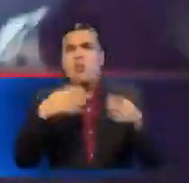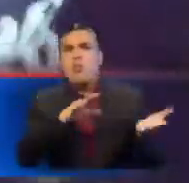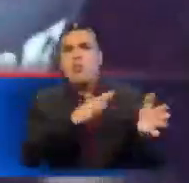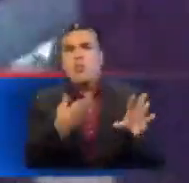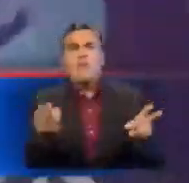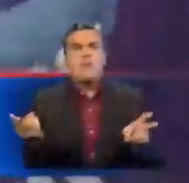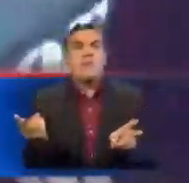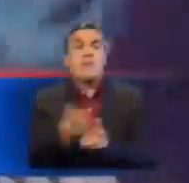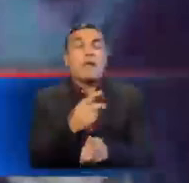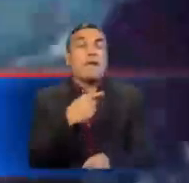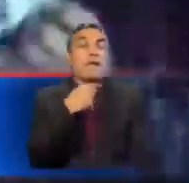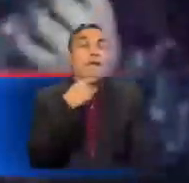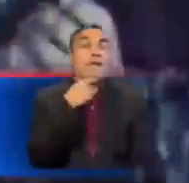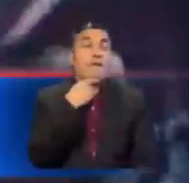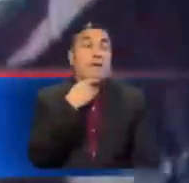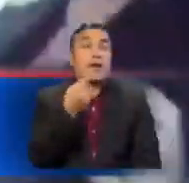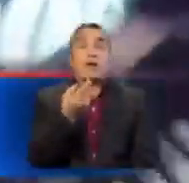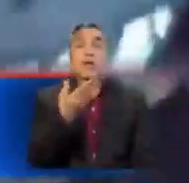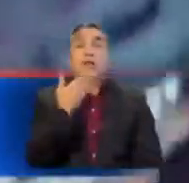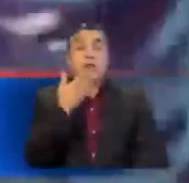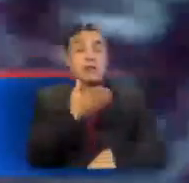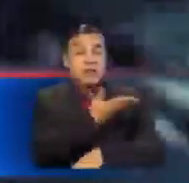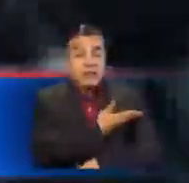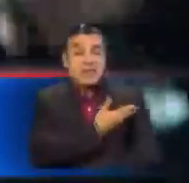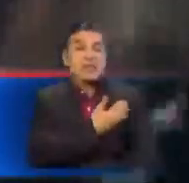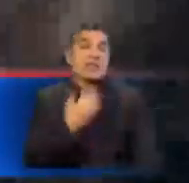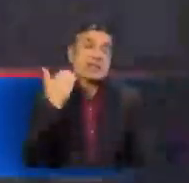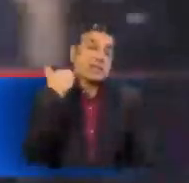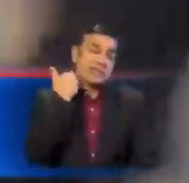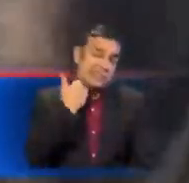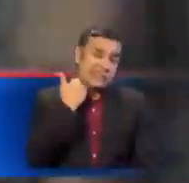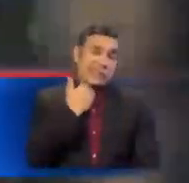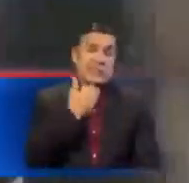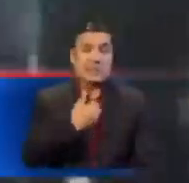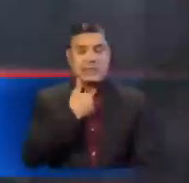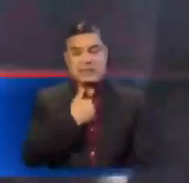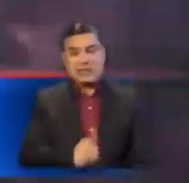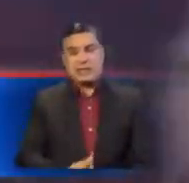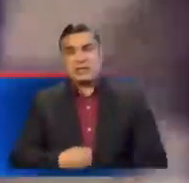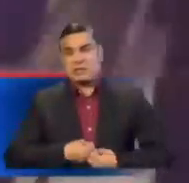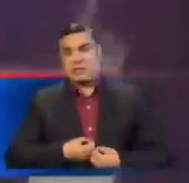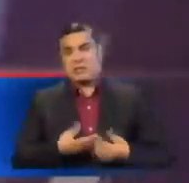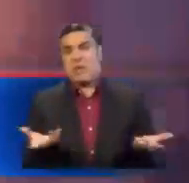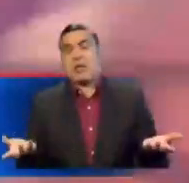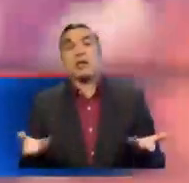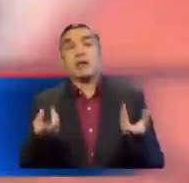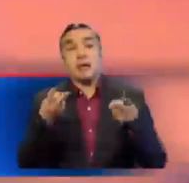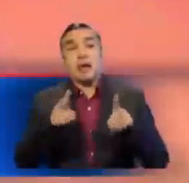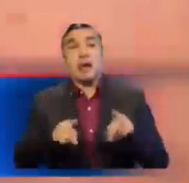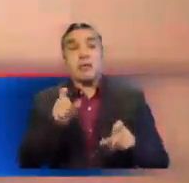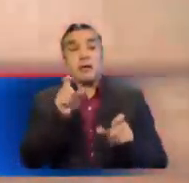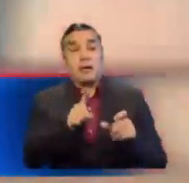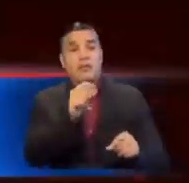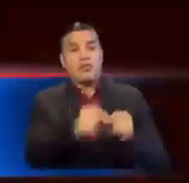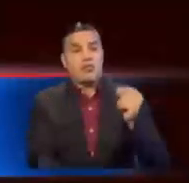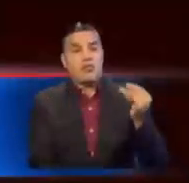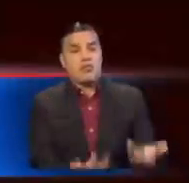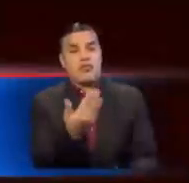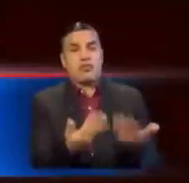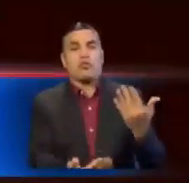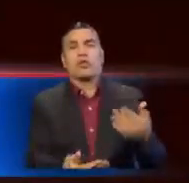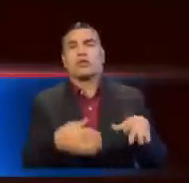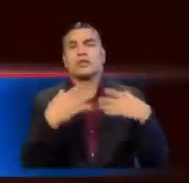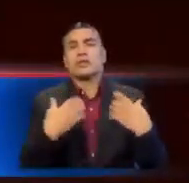forma más cruel, descuartizando, decapitando y quemando los cuerpos de sus enemigos, sembrando el